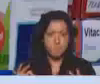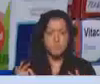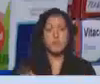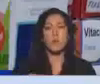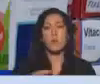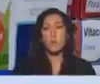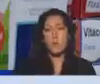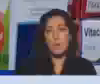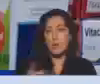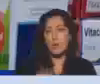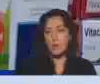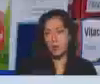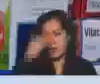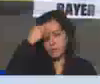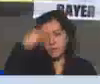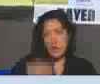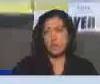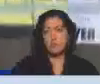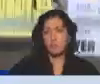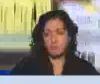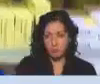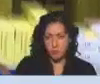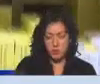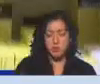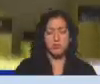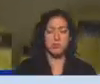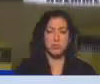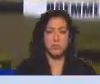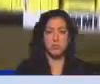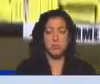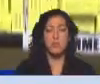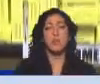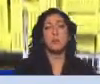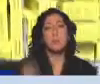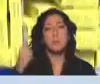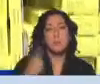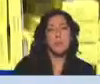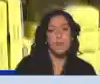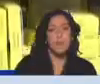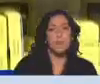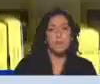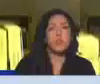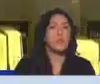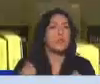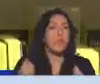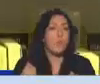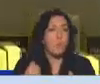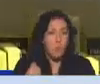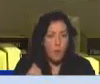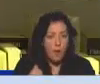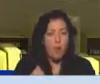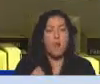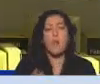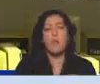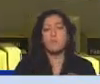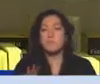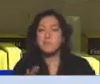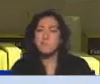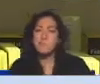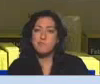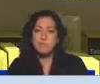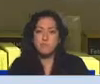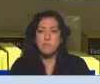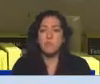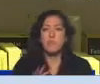boletín oficial. La medida promulgada, decíamos, por el Ministerio de Salud apunta a brindar mayor eficiencia y seguridad en